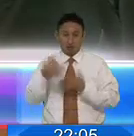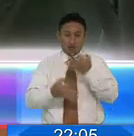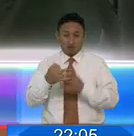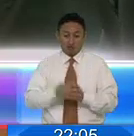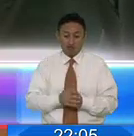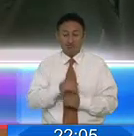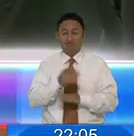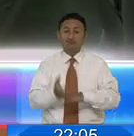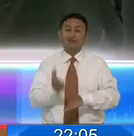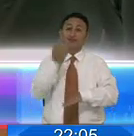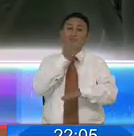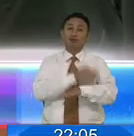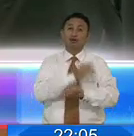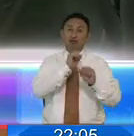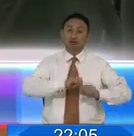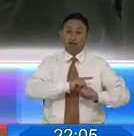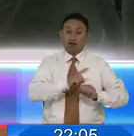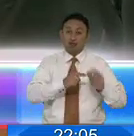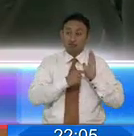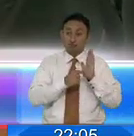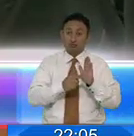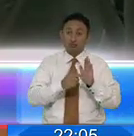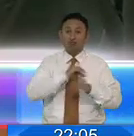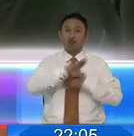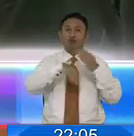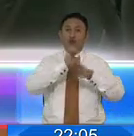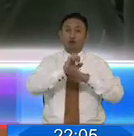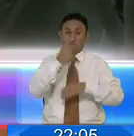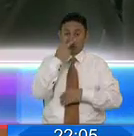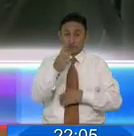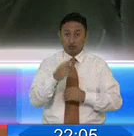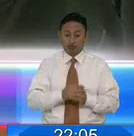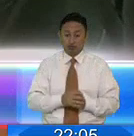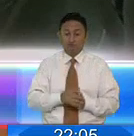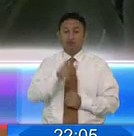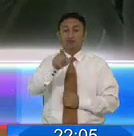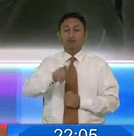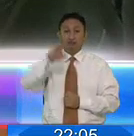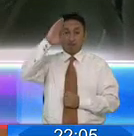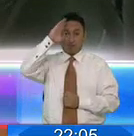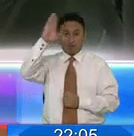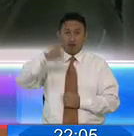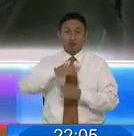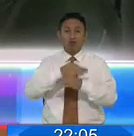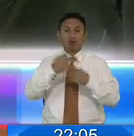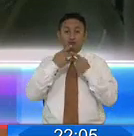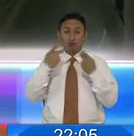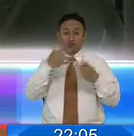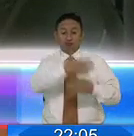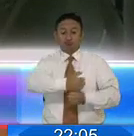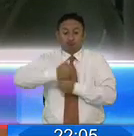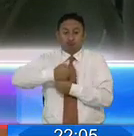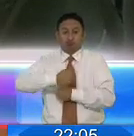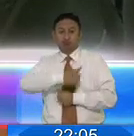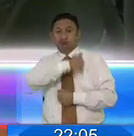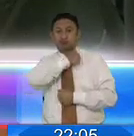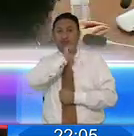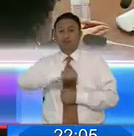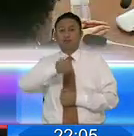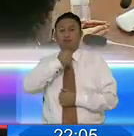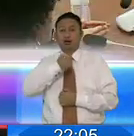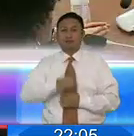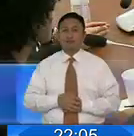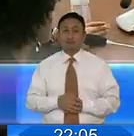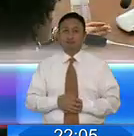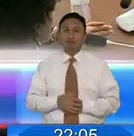los hechos que fueron transmitidos a nivel nacional con la retención de funcionarios públicos y periodistas también